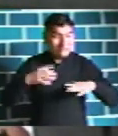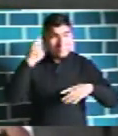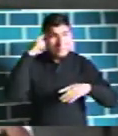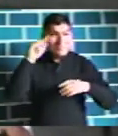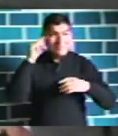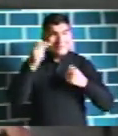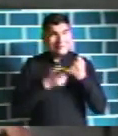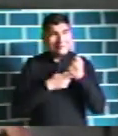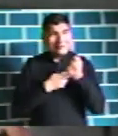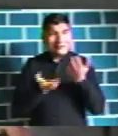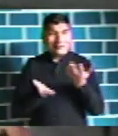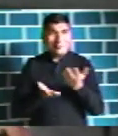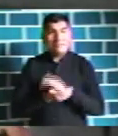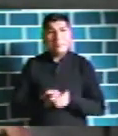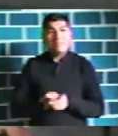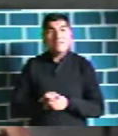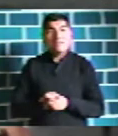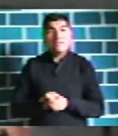pesitos